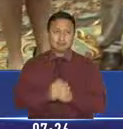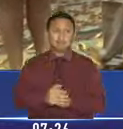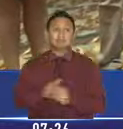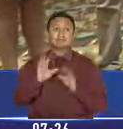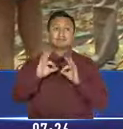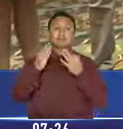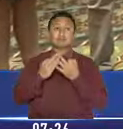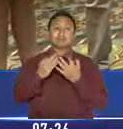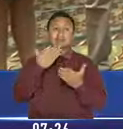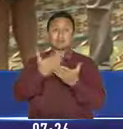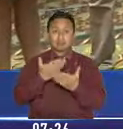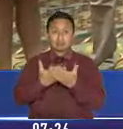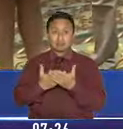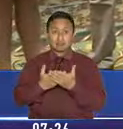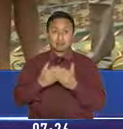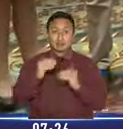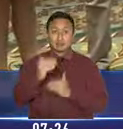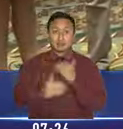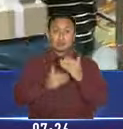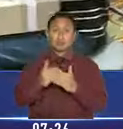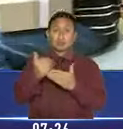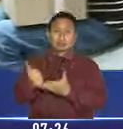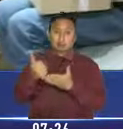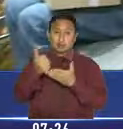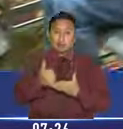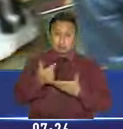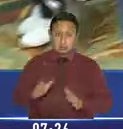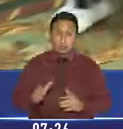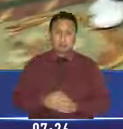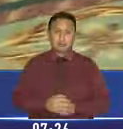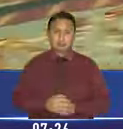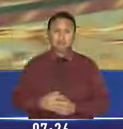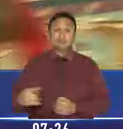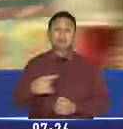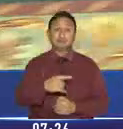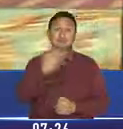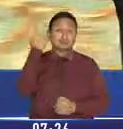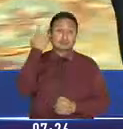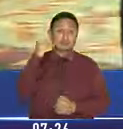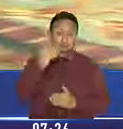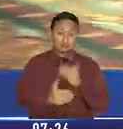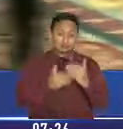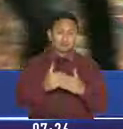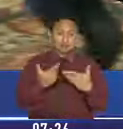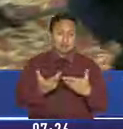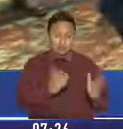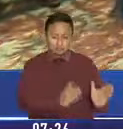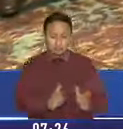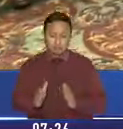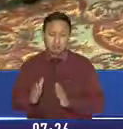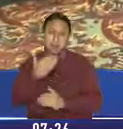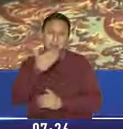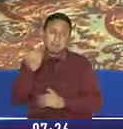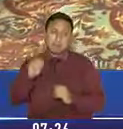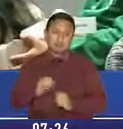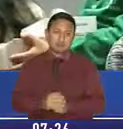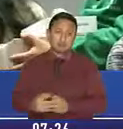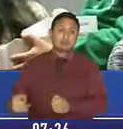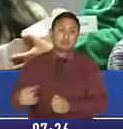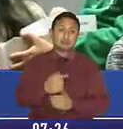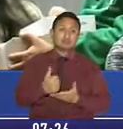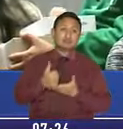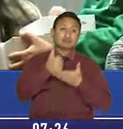llegando las ayudas ofrecidas, que con el pasar de los días se han organizado de mejor manera y se han podido canalizar las ayudas y donaciones para los que